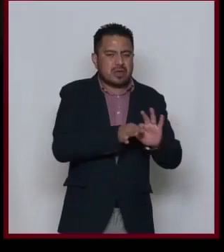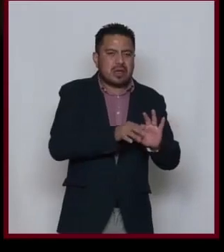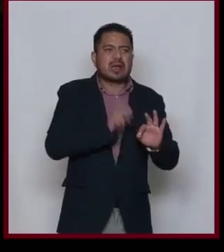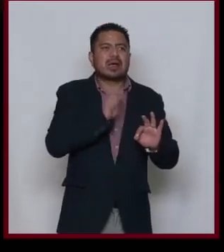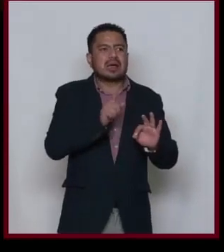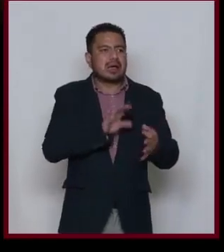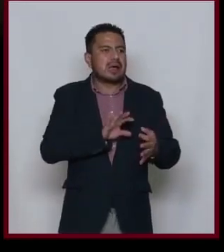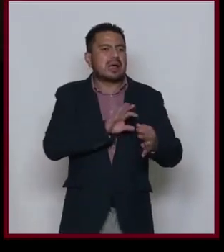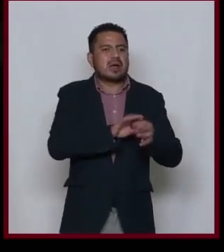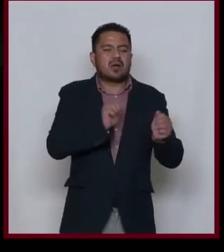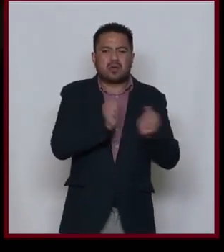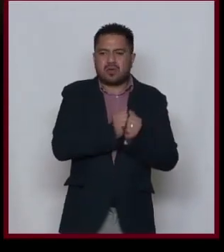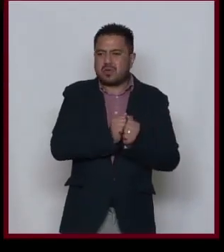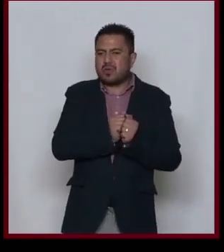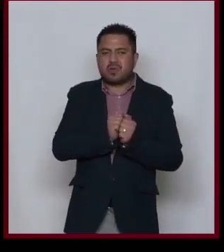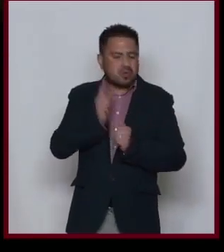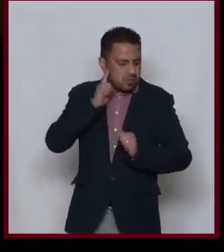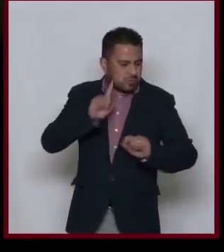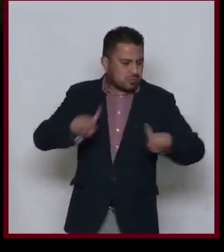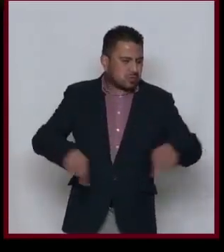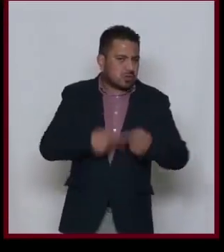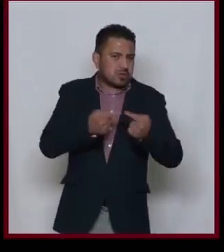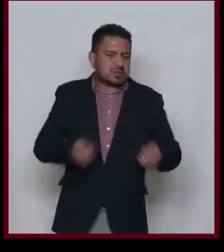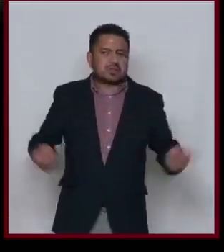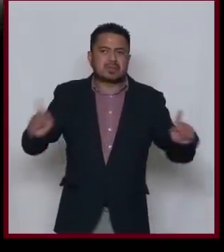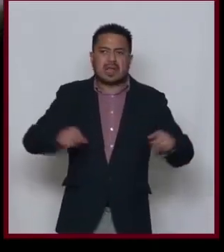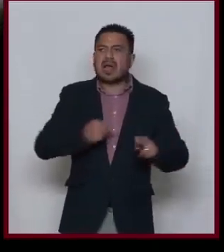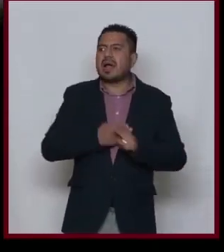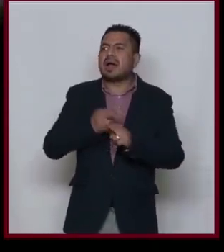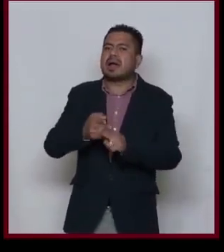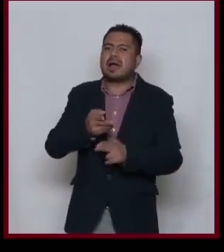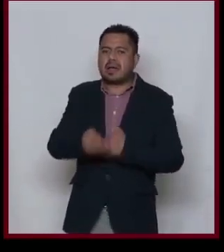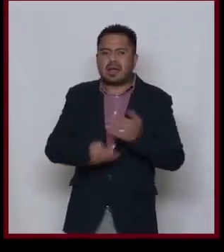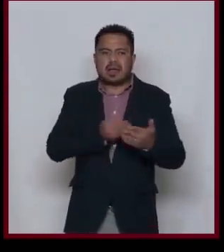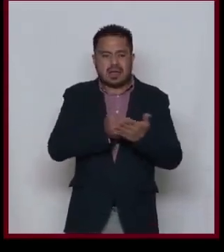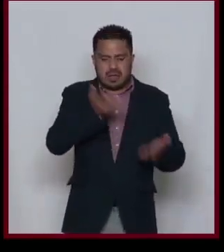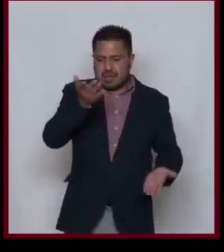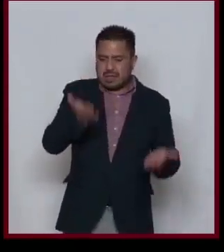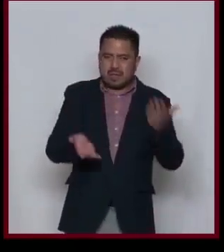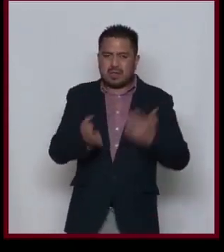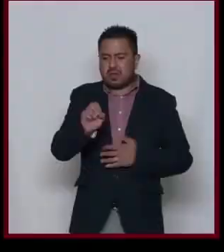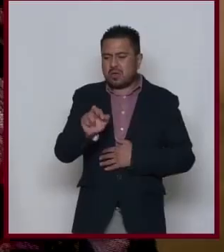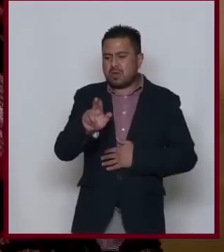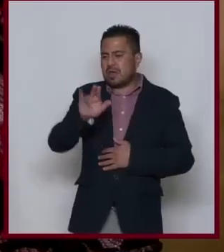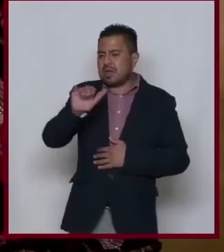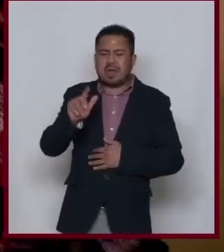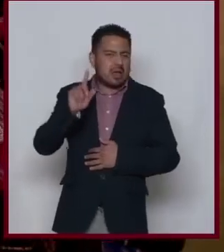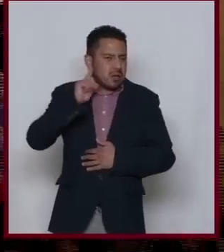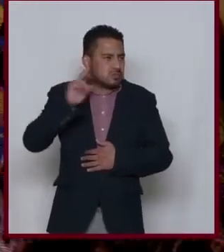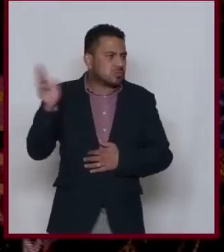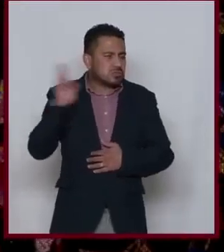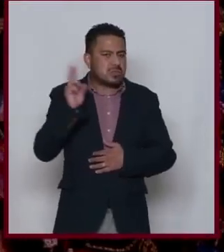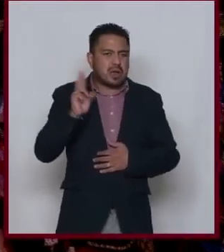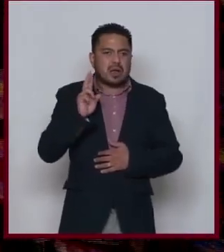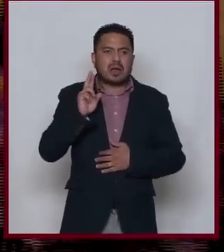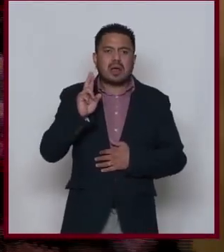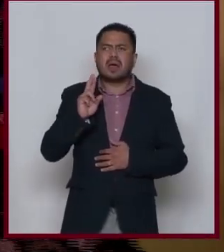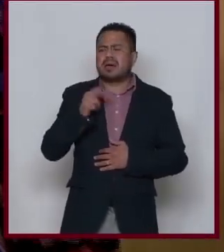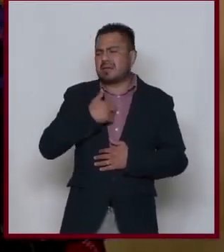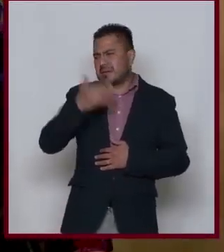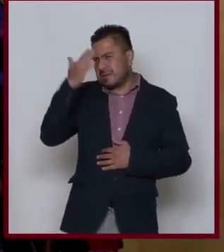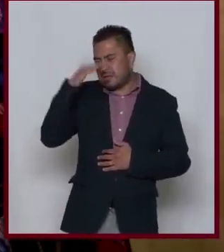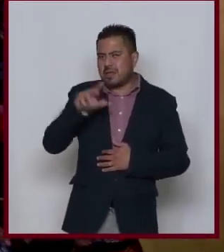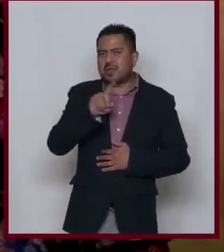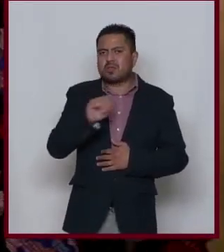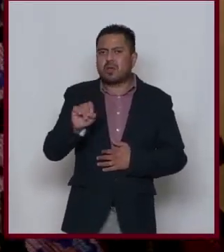se asocian a notas musicales. Y hasta hay proporción áurea en la música. Yo me sé las notas.